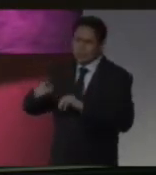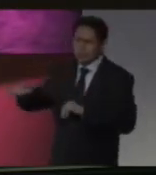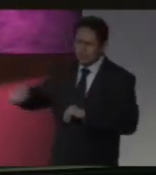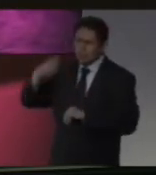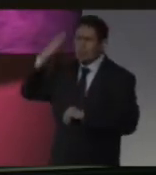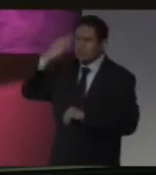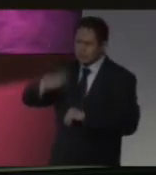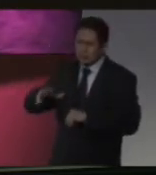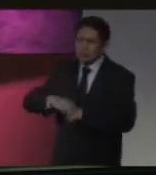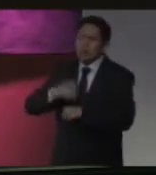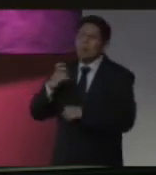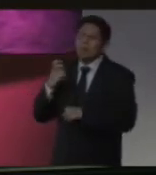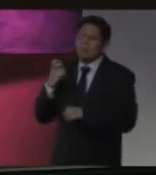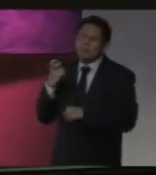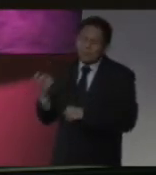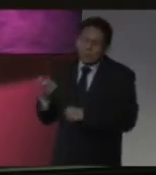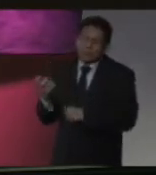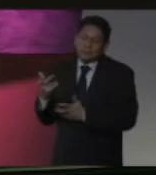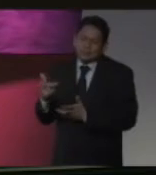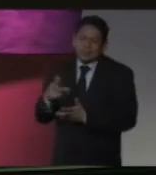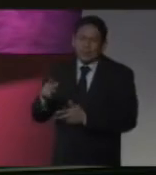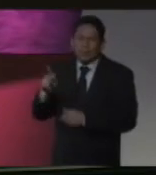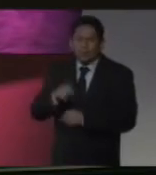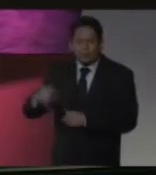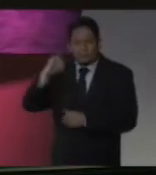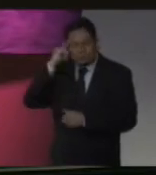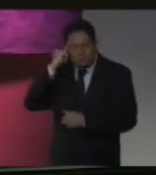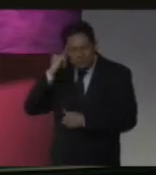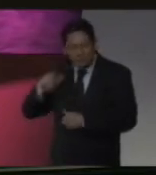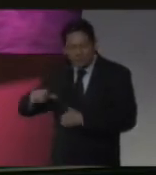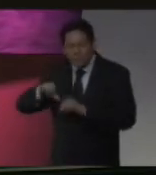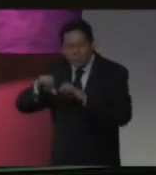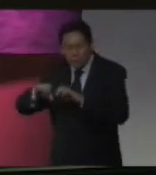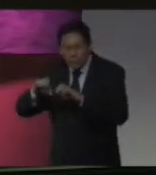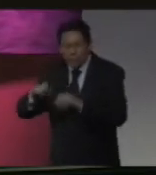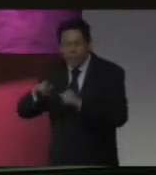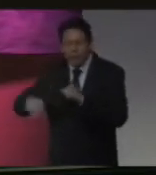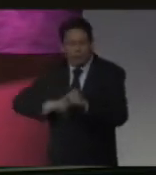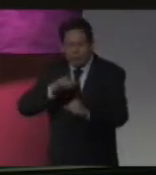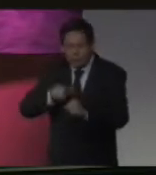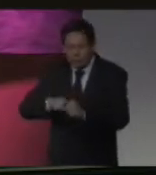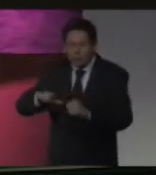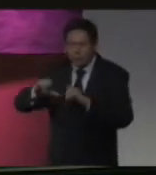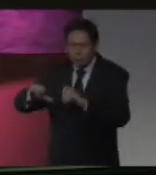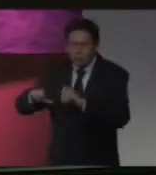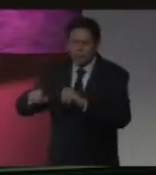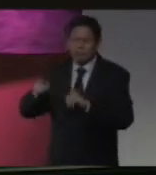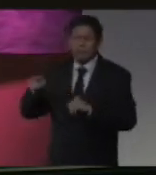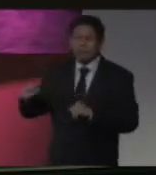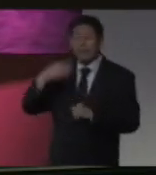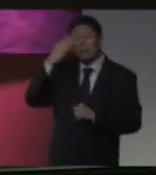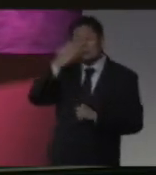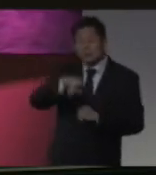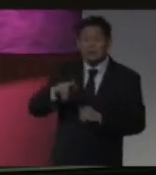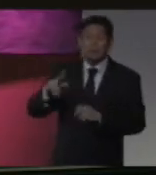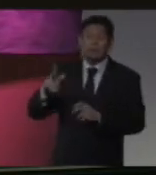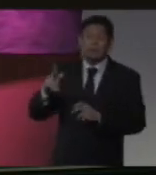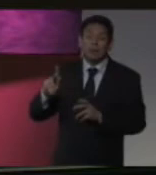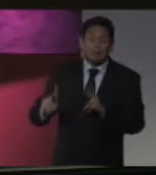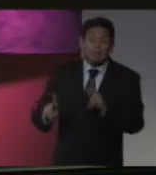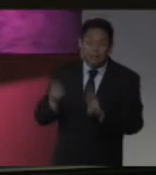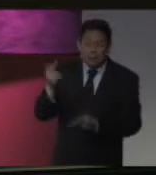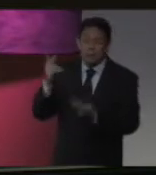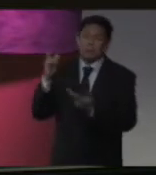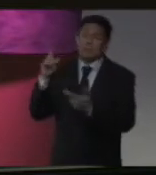eso se instalaron ahí. El 60% de los recursos naturales hoy a nivel planetario se encuentran en territorios